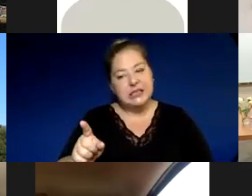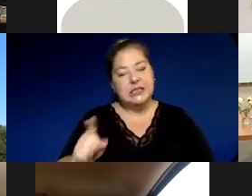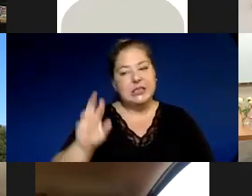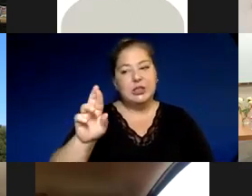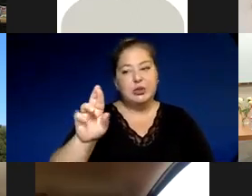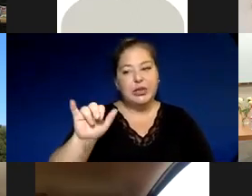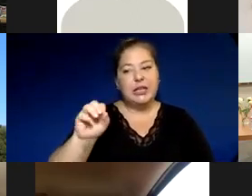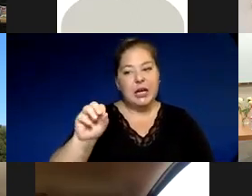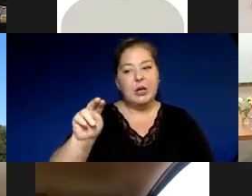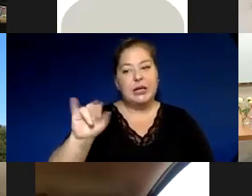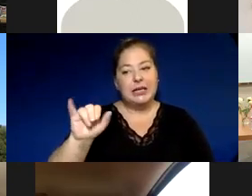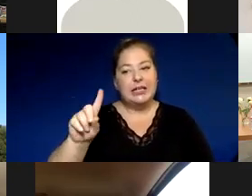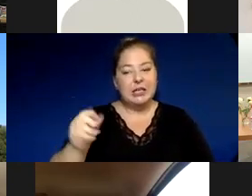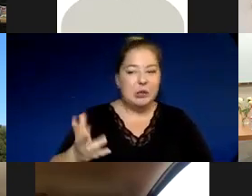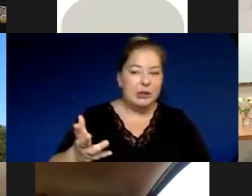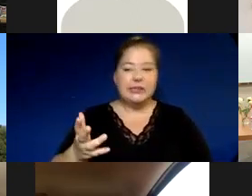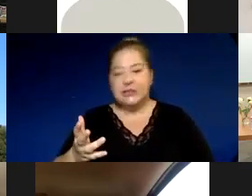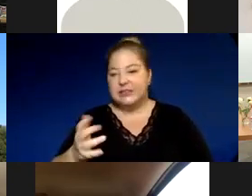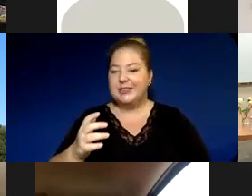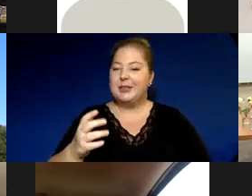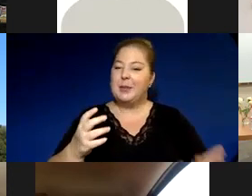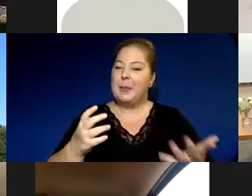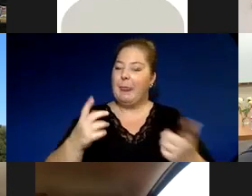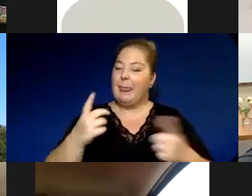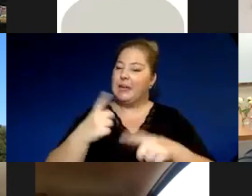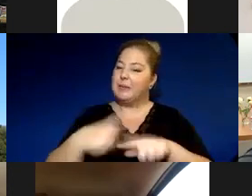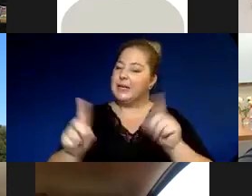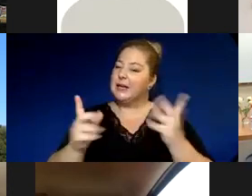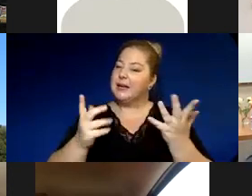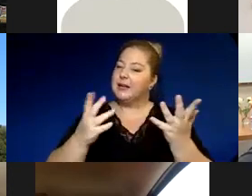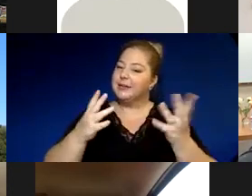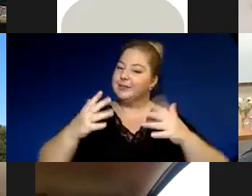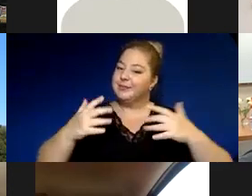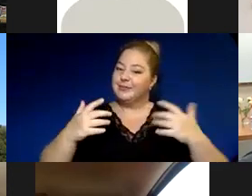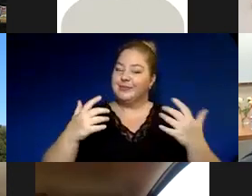un contrafuego lo que se está haciendo también allí.